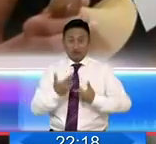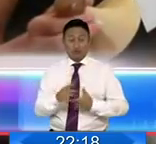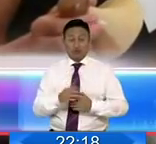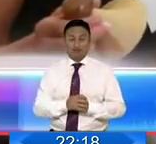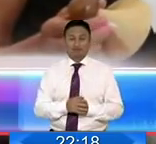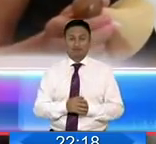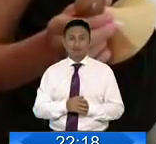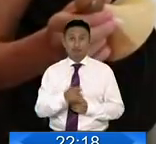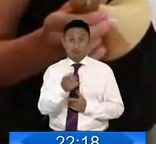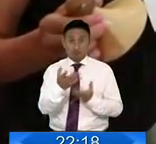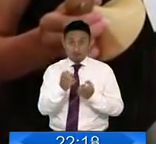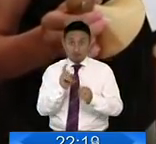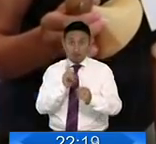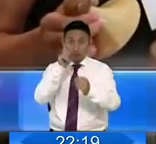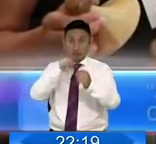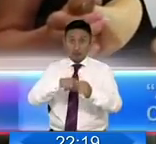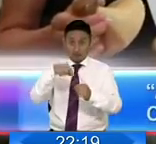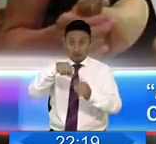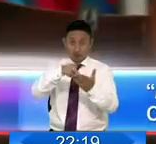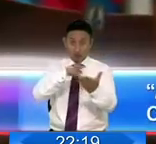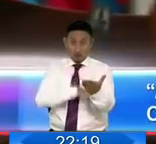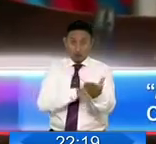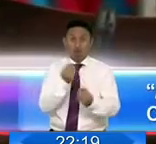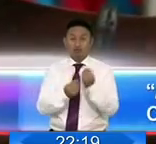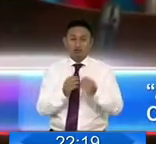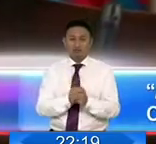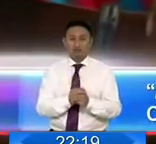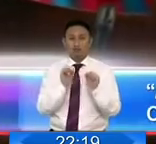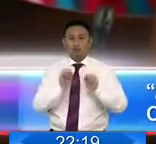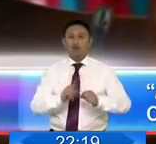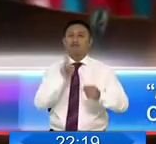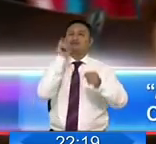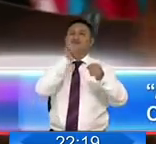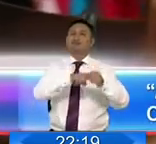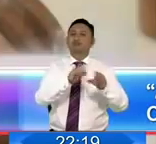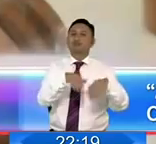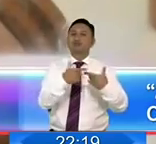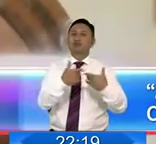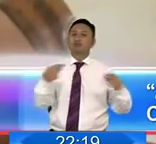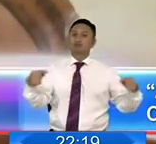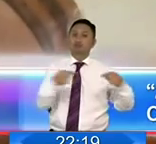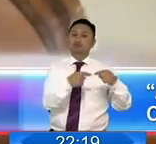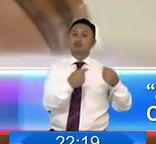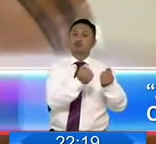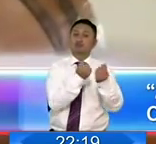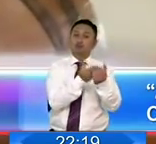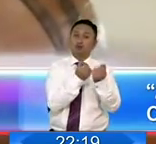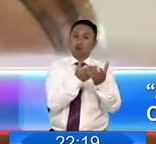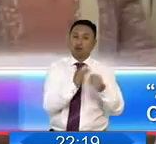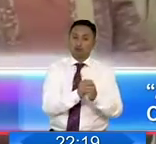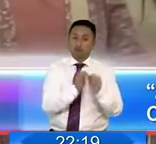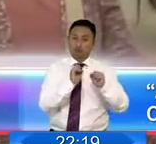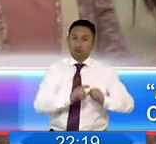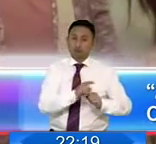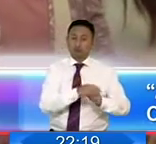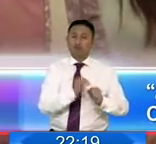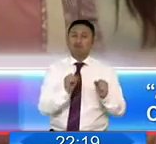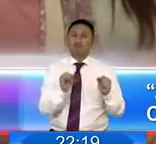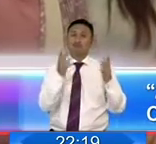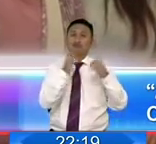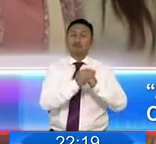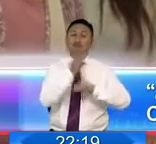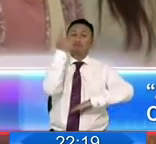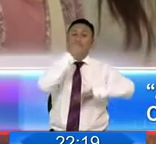Si usted desea ser parte de este proyecto, puede inscribirse en el stand informativo que se instalará en la Feria por el Día